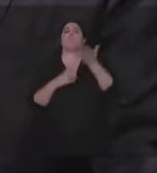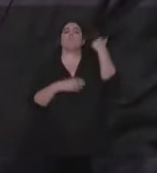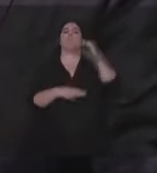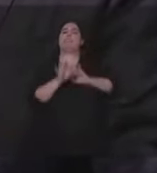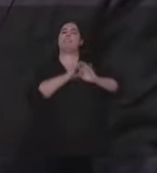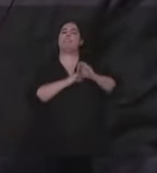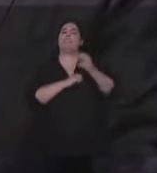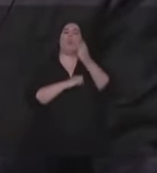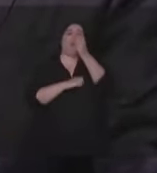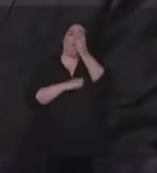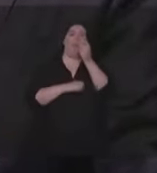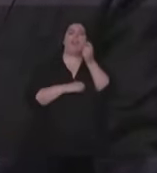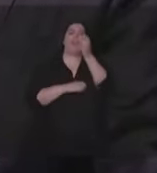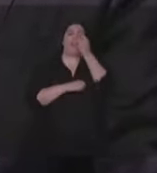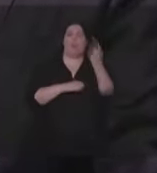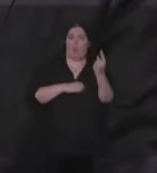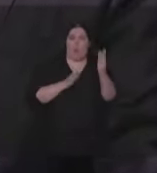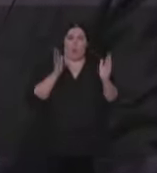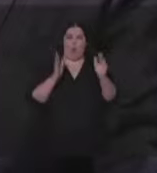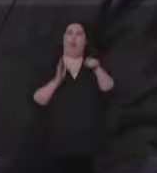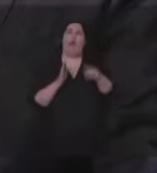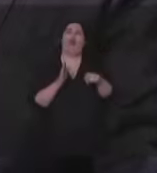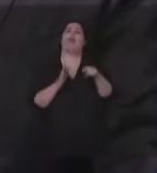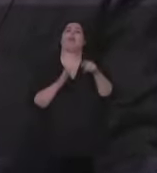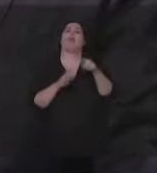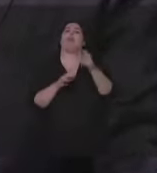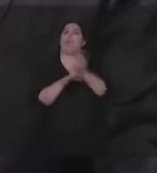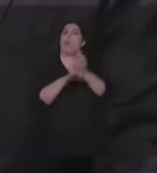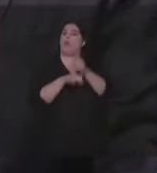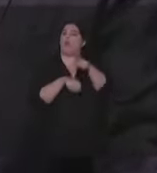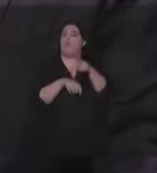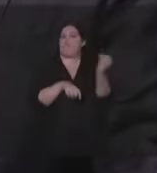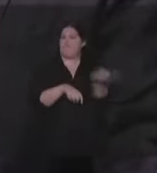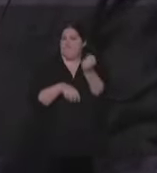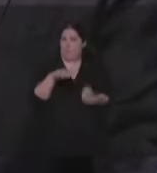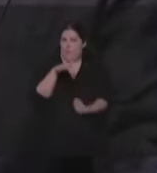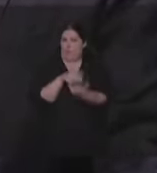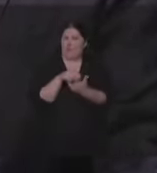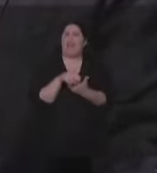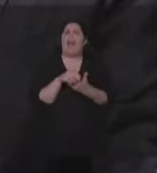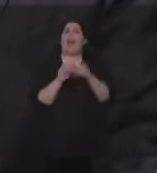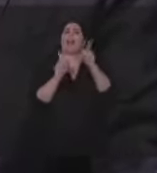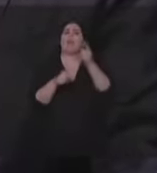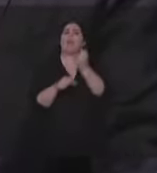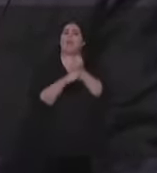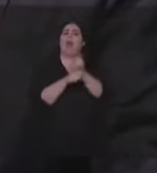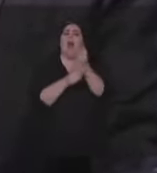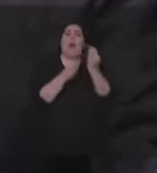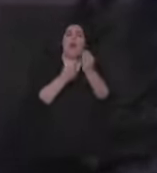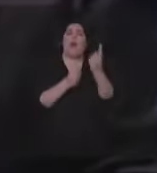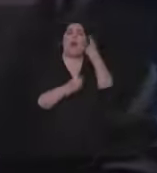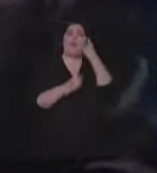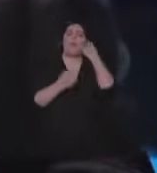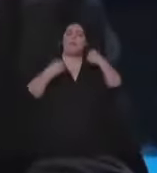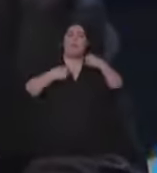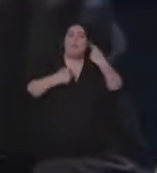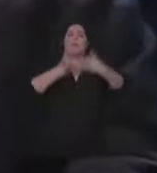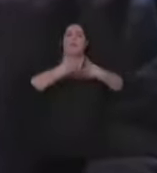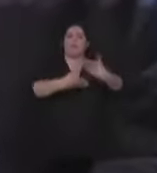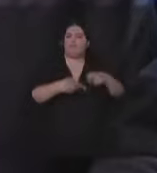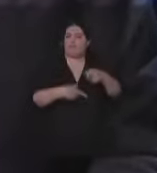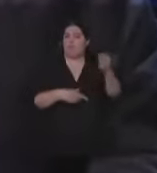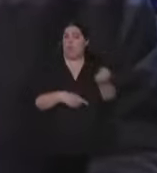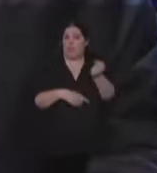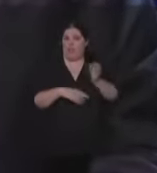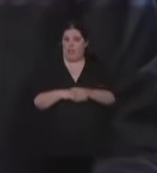lo que va del siglo XXI ha sido muy importante el rol de la educación y el rol del trabajo y el aprendizaje la práctica y por eso